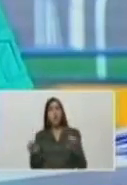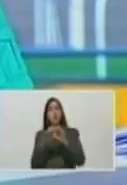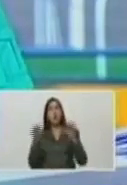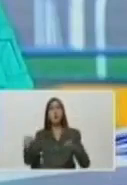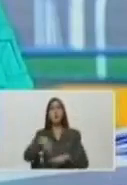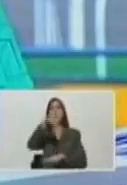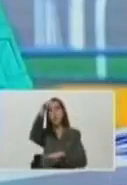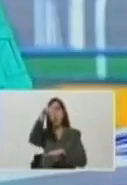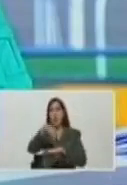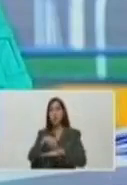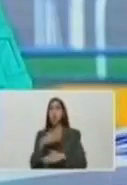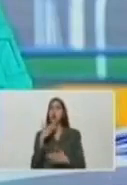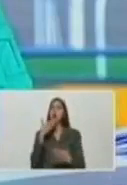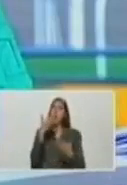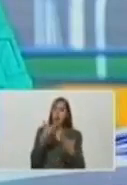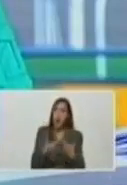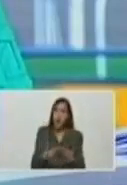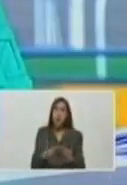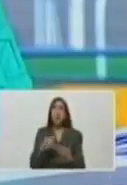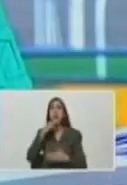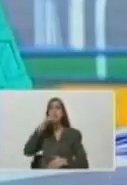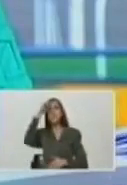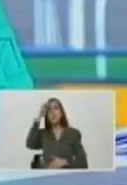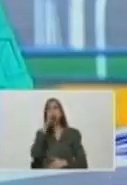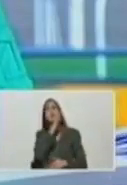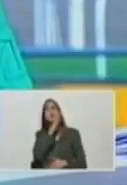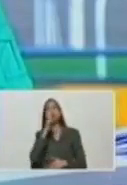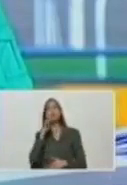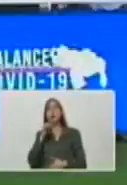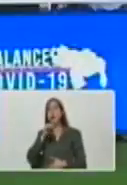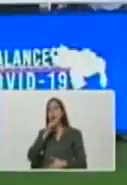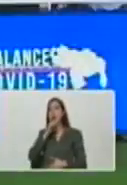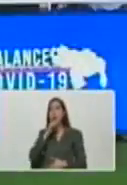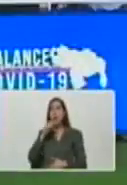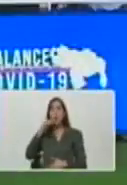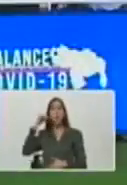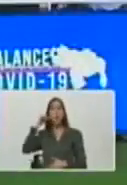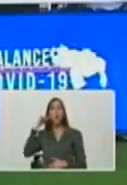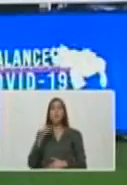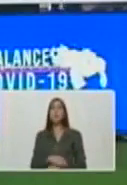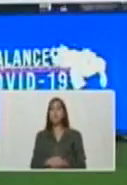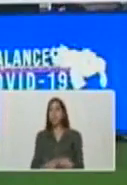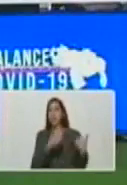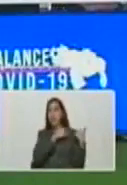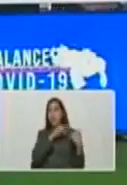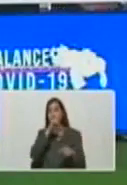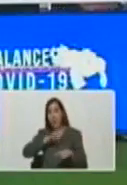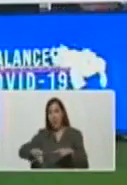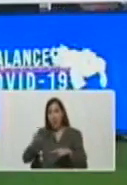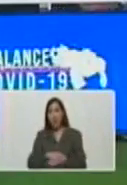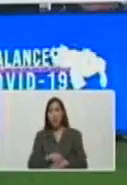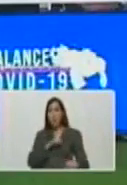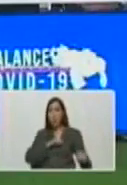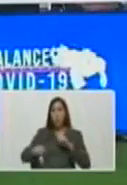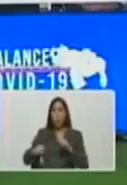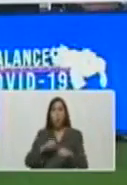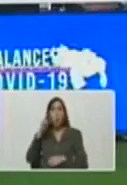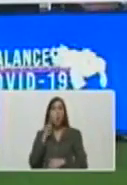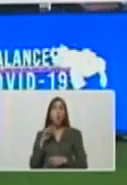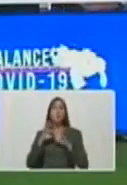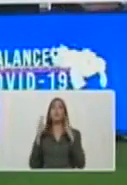nacional. Gracias a padres, madres, abuelas, abuelos, representantes al movimiento bolivariano de